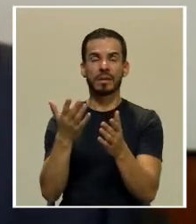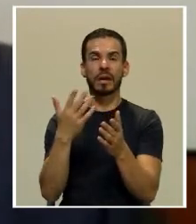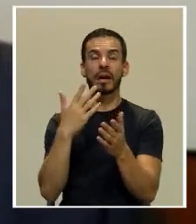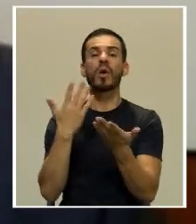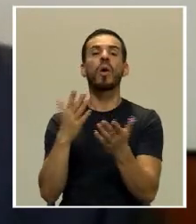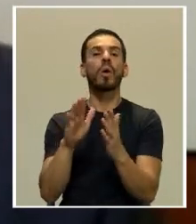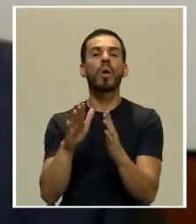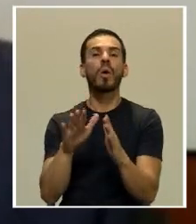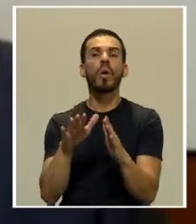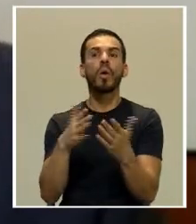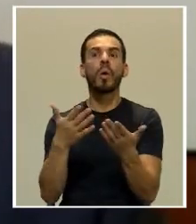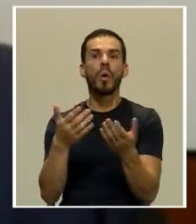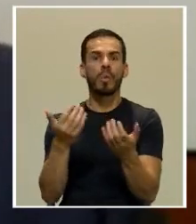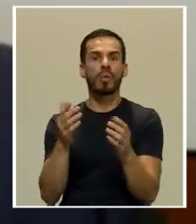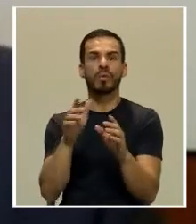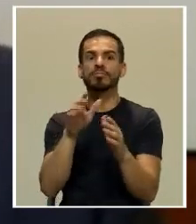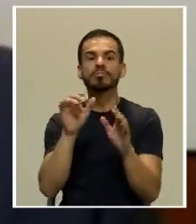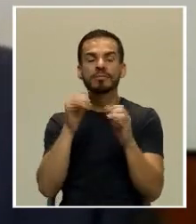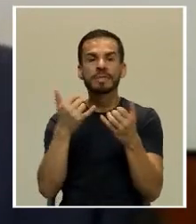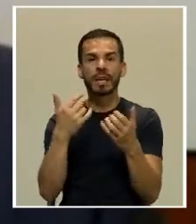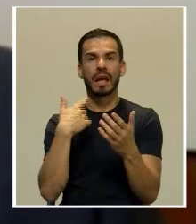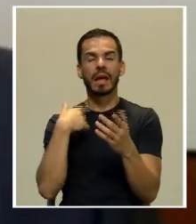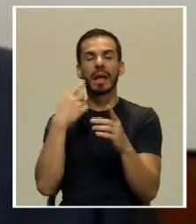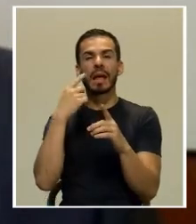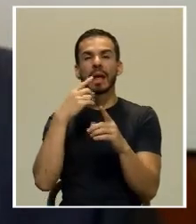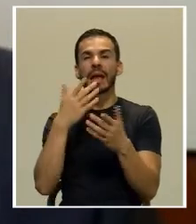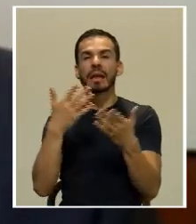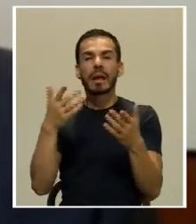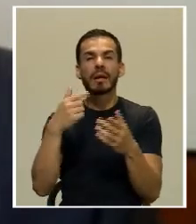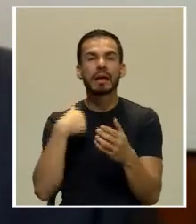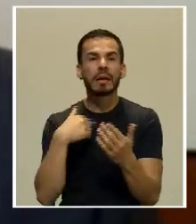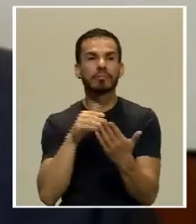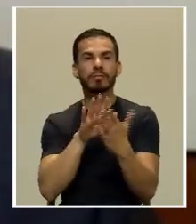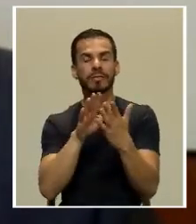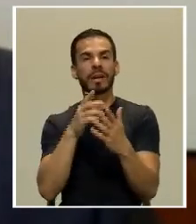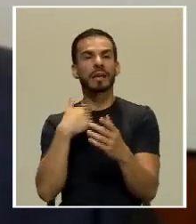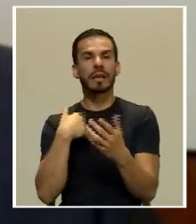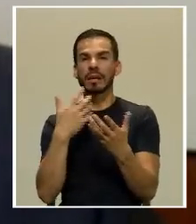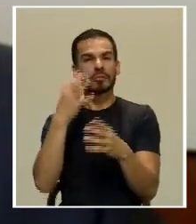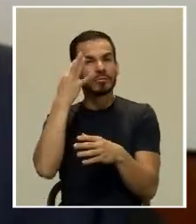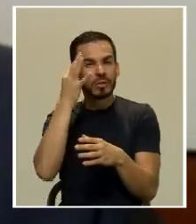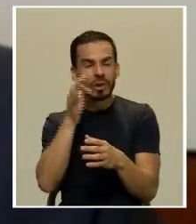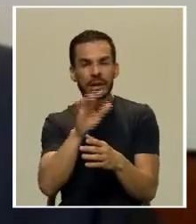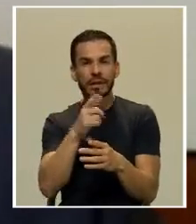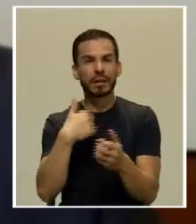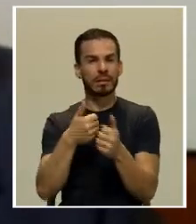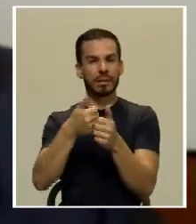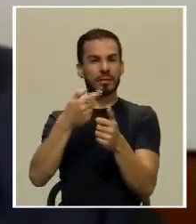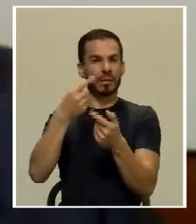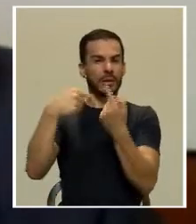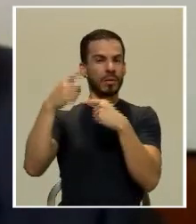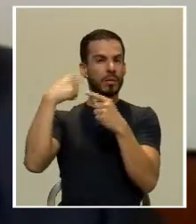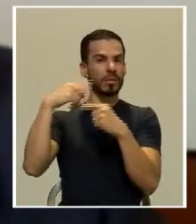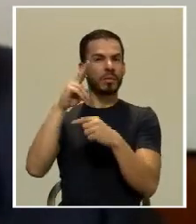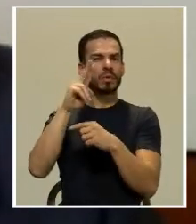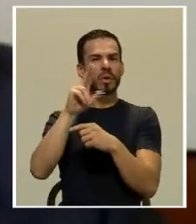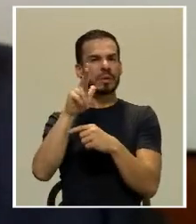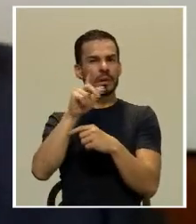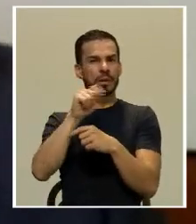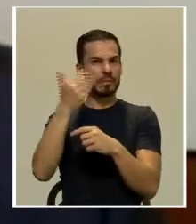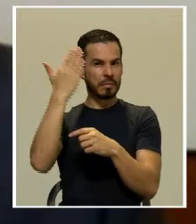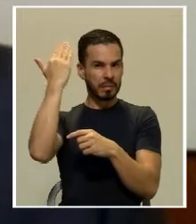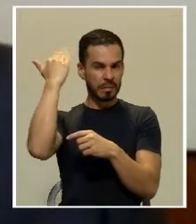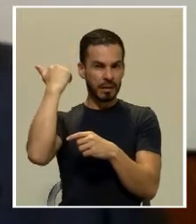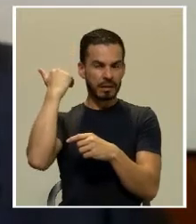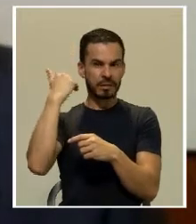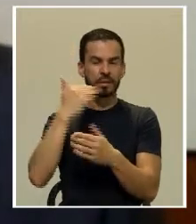el estado de escepticismo con el que ya topa el gobierno. Hay que recordar, si nos devolvemos 2-3 meses atrás,